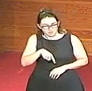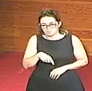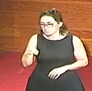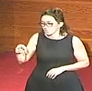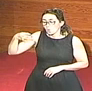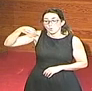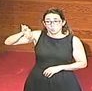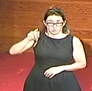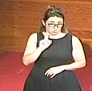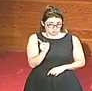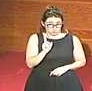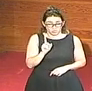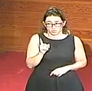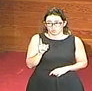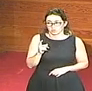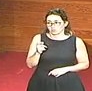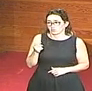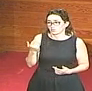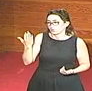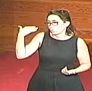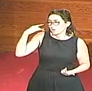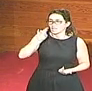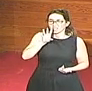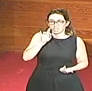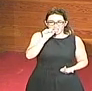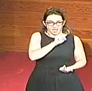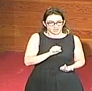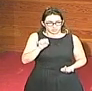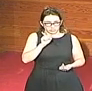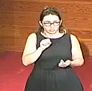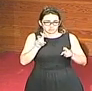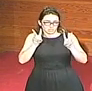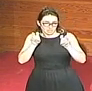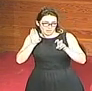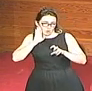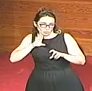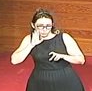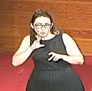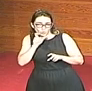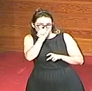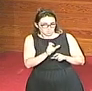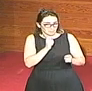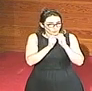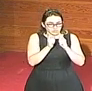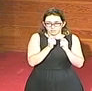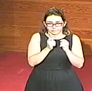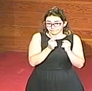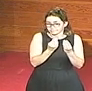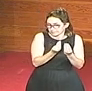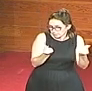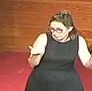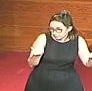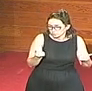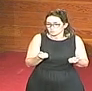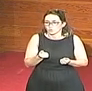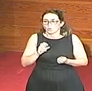casi 15 años que hay un periodista que documentaba la corrupción que está en paradero desconocido. Hay otro periodista reportero desde